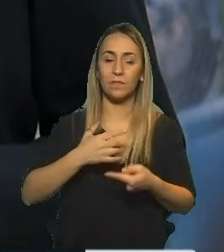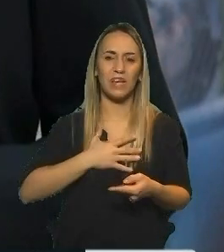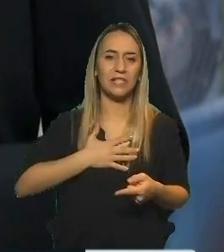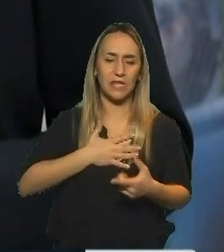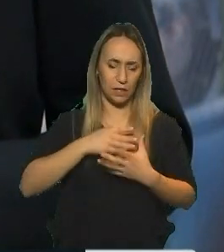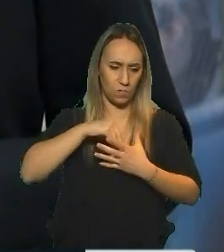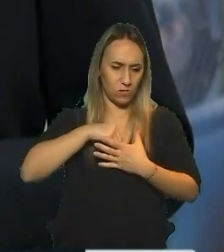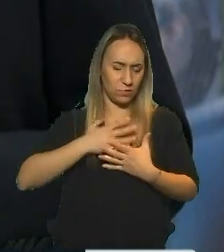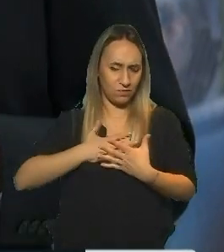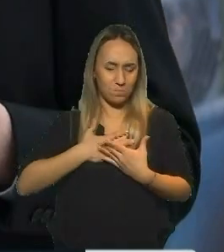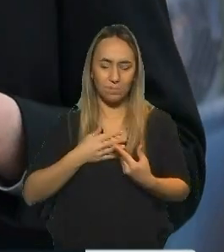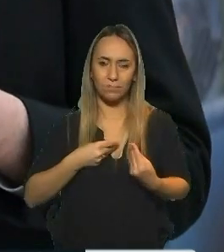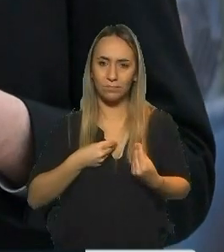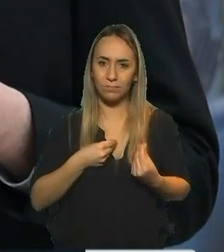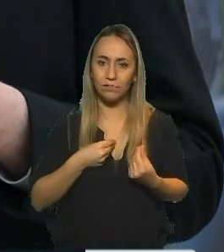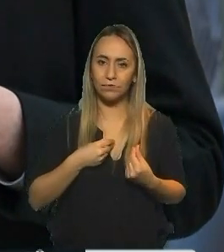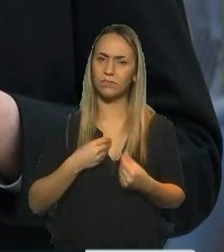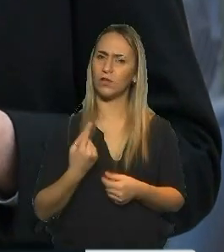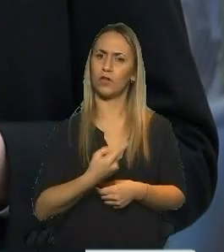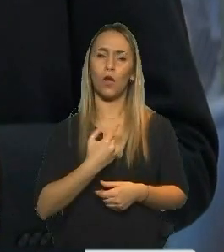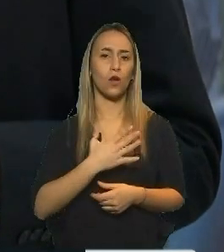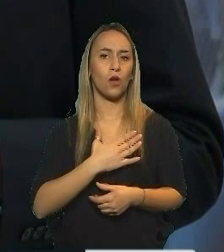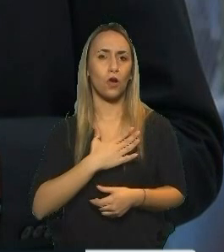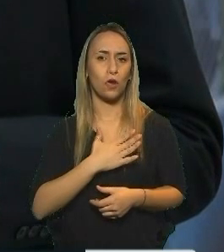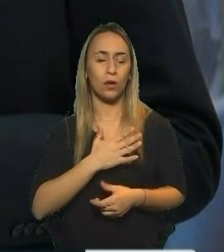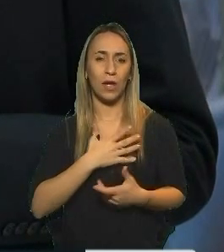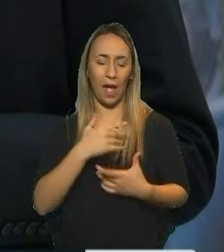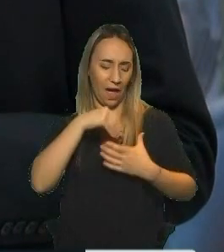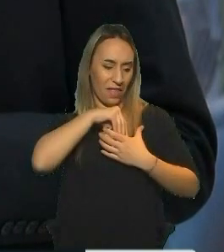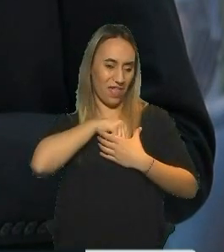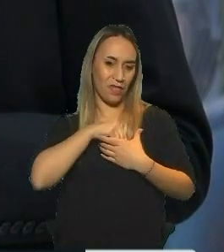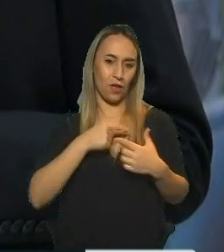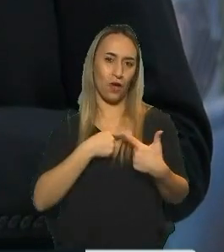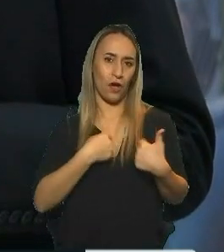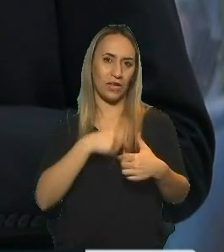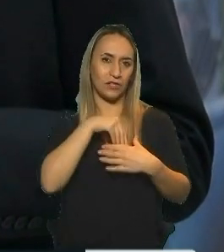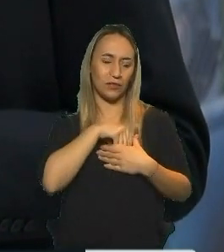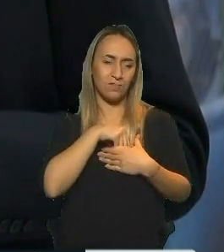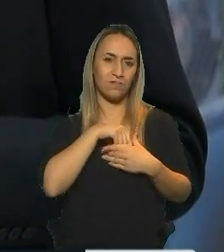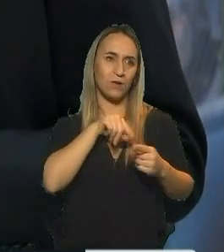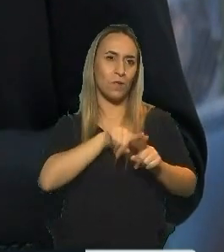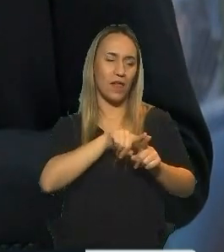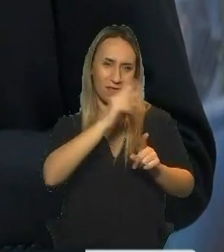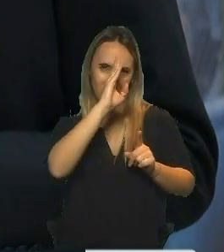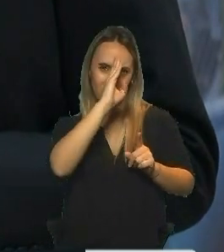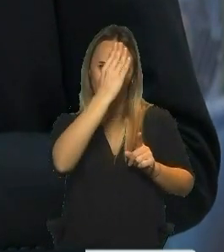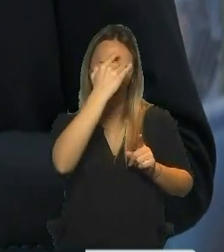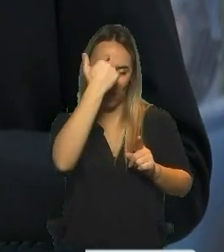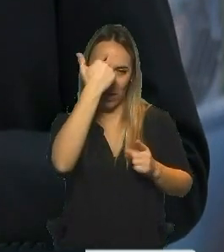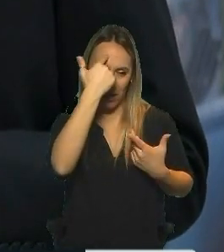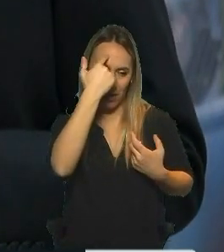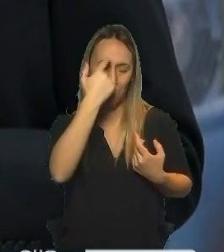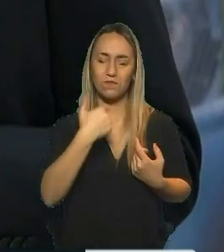nuestro interior, que nuestro corazón recuerde para tomar acciones que